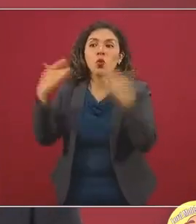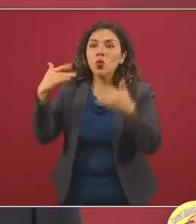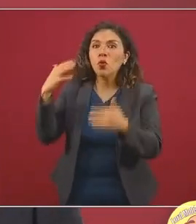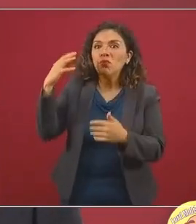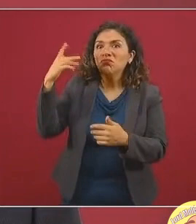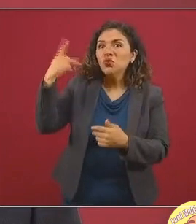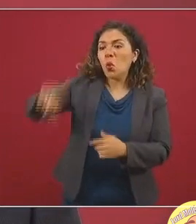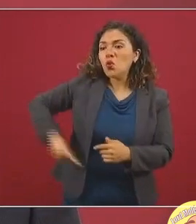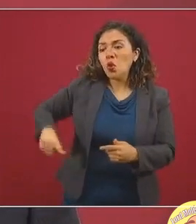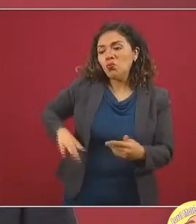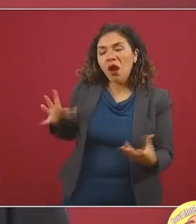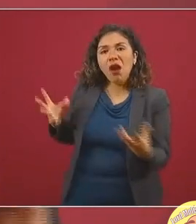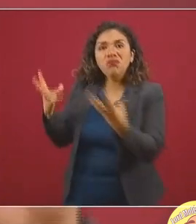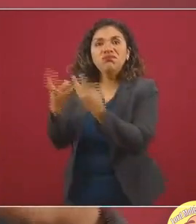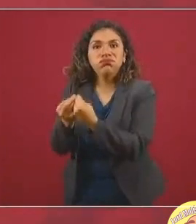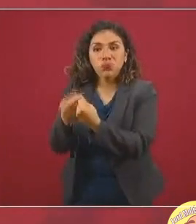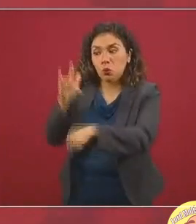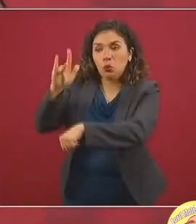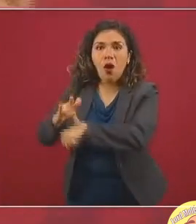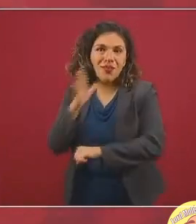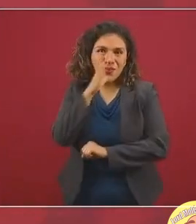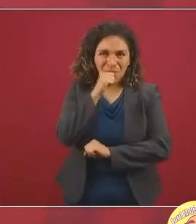del régimen, y